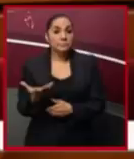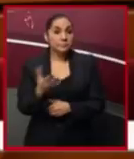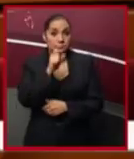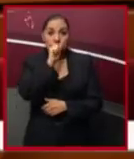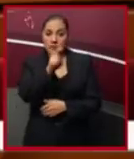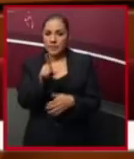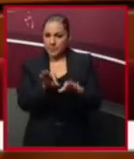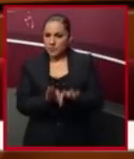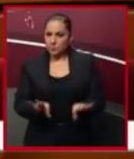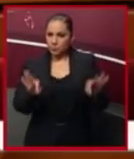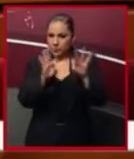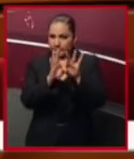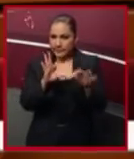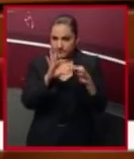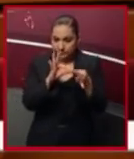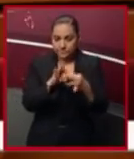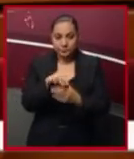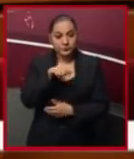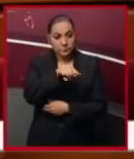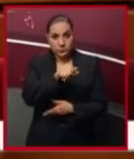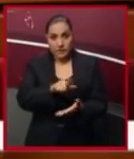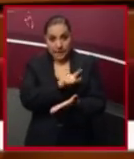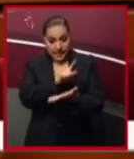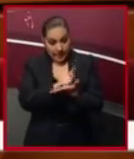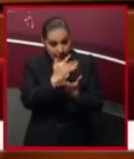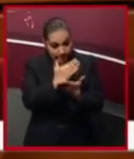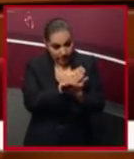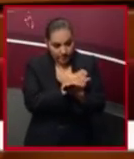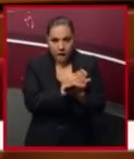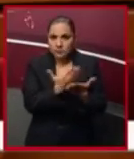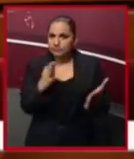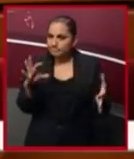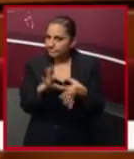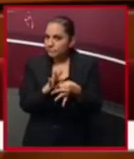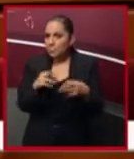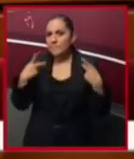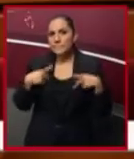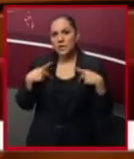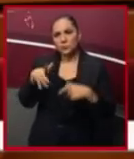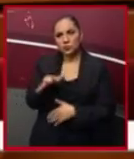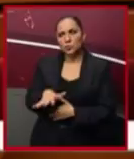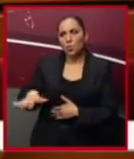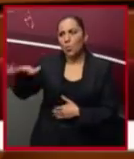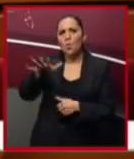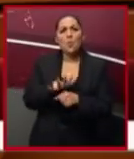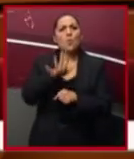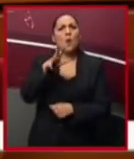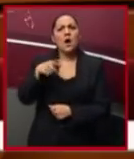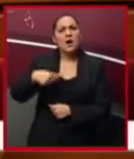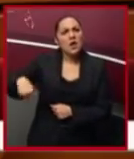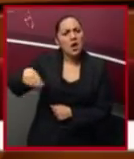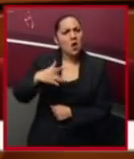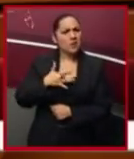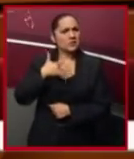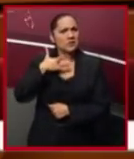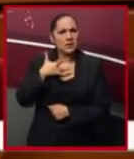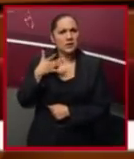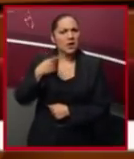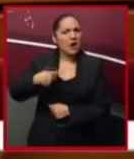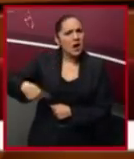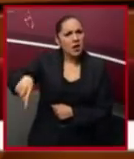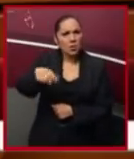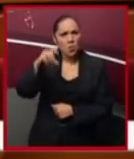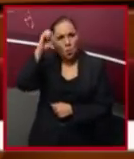ley respira el estado de ánimo de la sociedad y hoy en el ambiente social hay resentimiento por actos